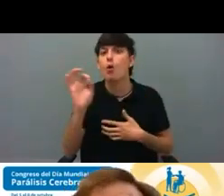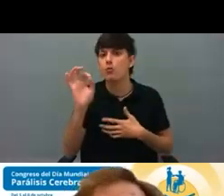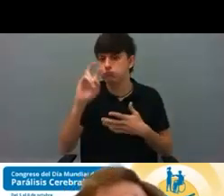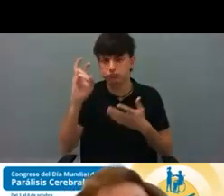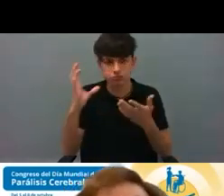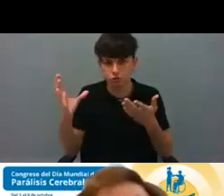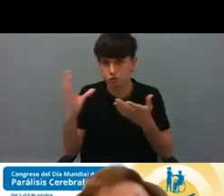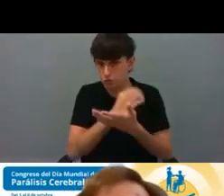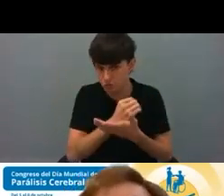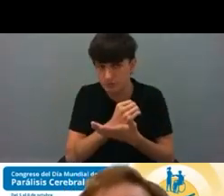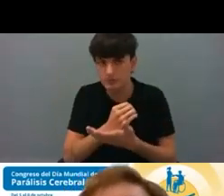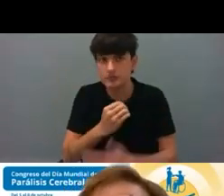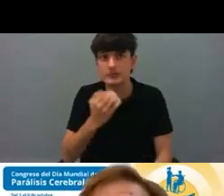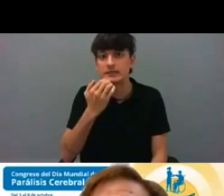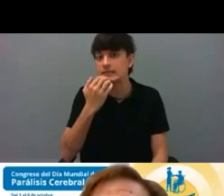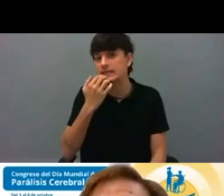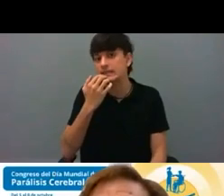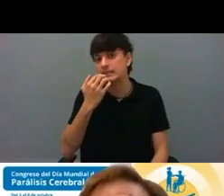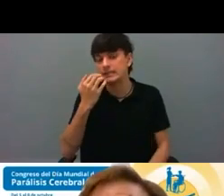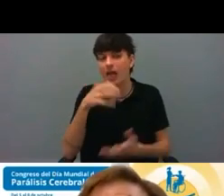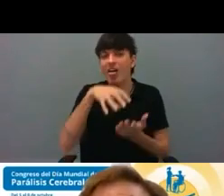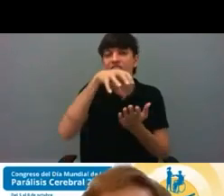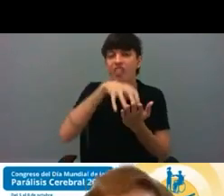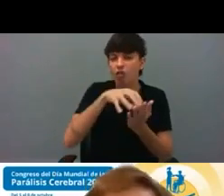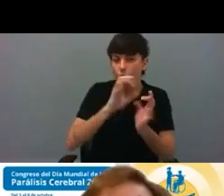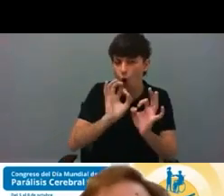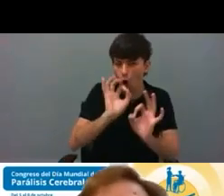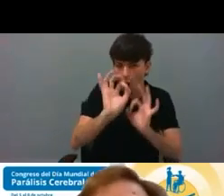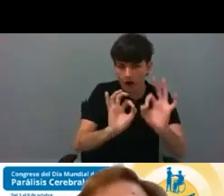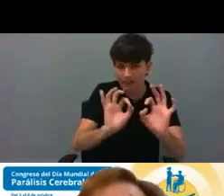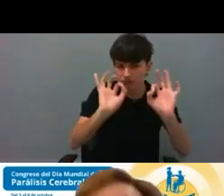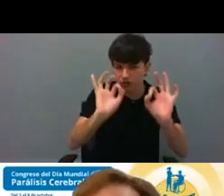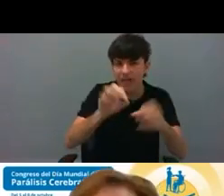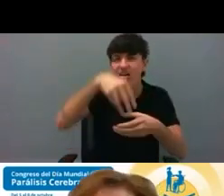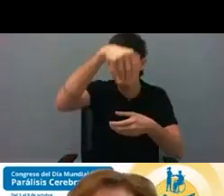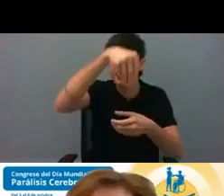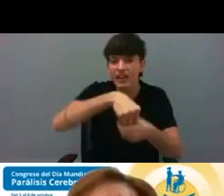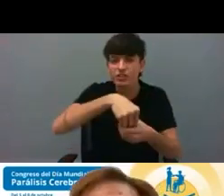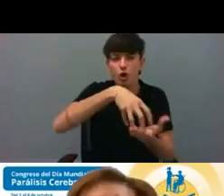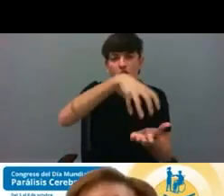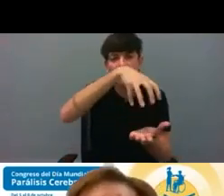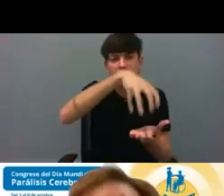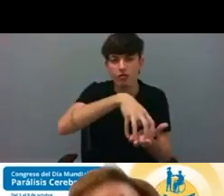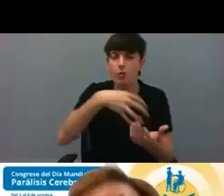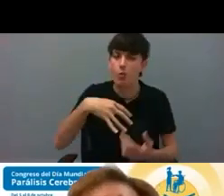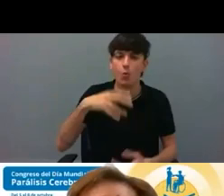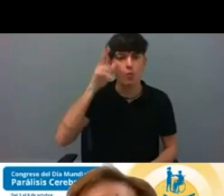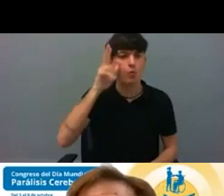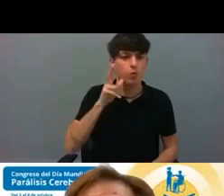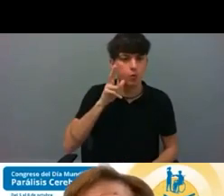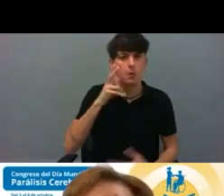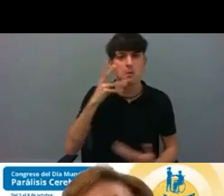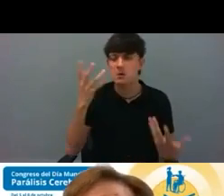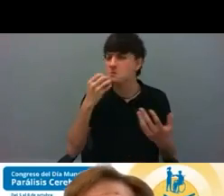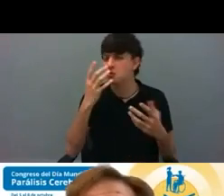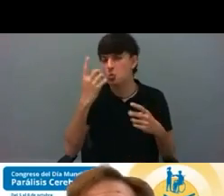Y bueno, y cuando ya es organizado desde el centro o en el centro, pues es mucho más rico. Pero sí que apunto también otra cosa.